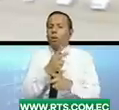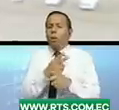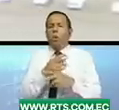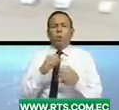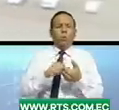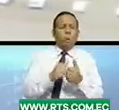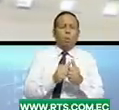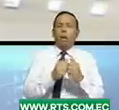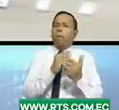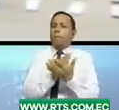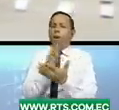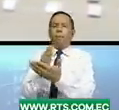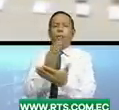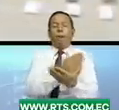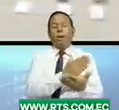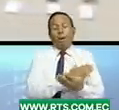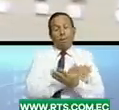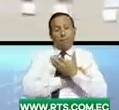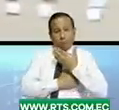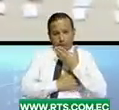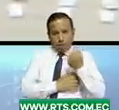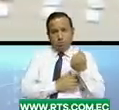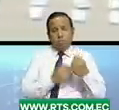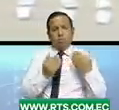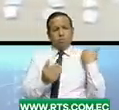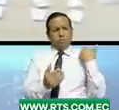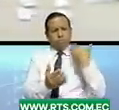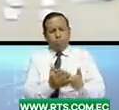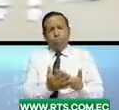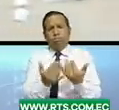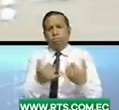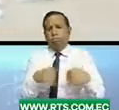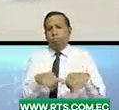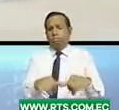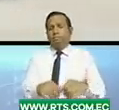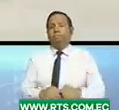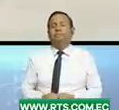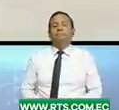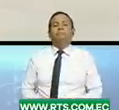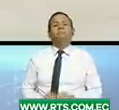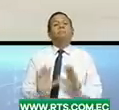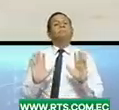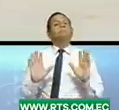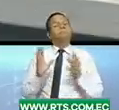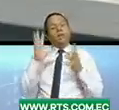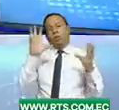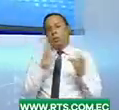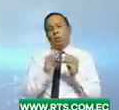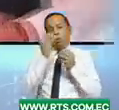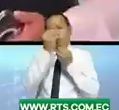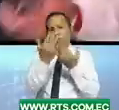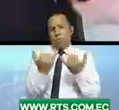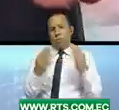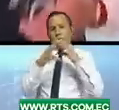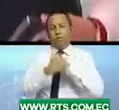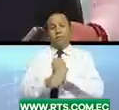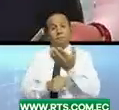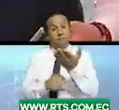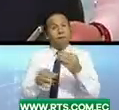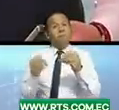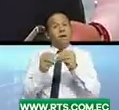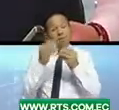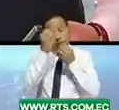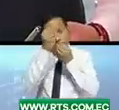dado durante los últimos días acá en este distrito. Bien, este es el informe que tenemos hasta esta hora de la noche. Ana, y tú tienes más información desde estudios. Buenas